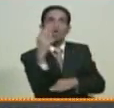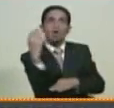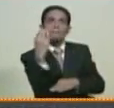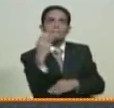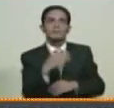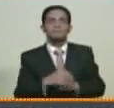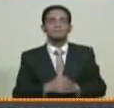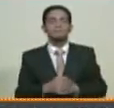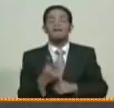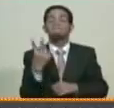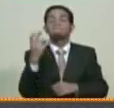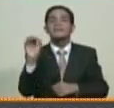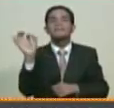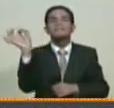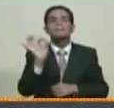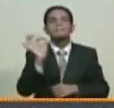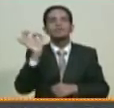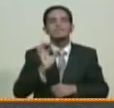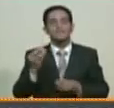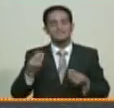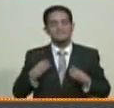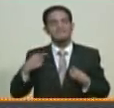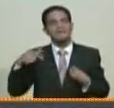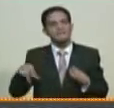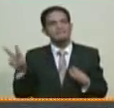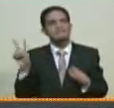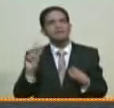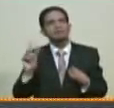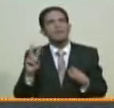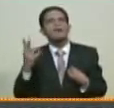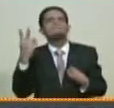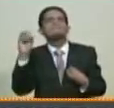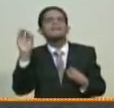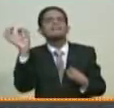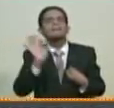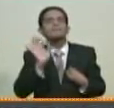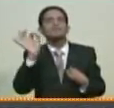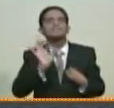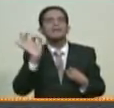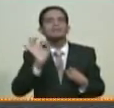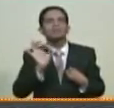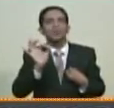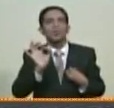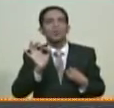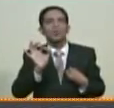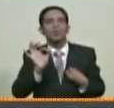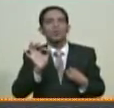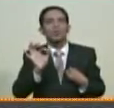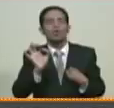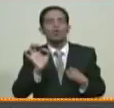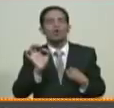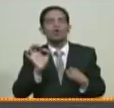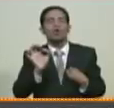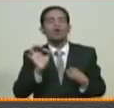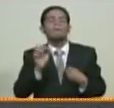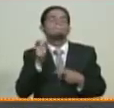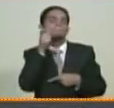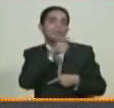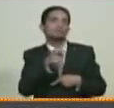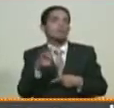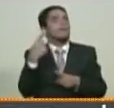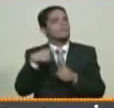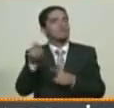y el 20 por ciento de que es vivimos en venezuela el 20% el 20% son colombianos peruanos y ecuatorianos que viven en